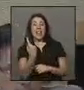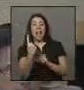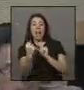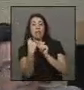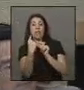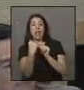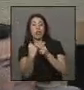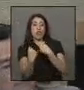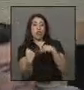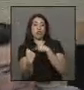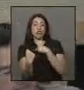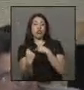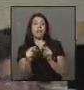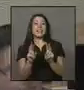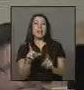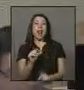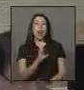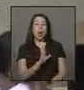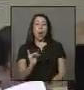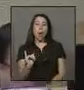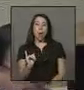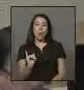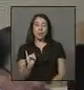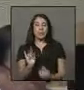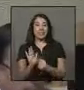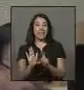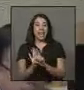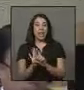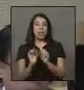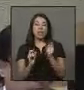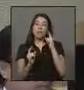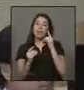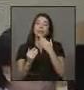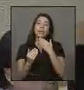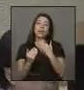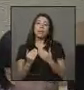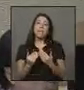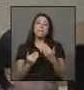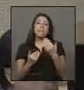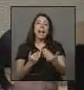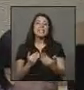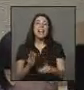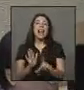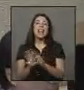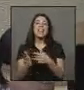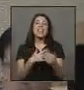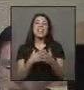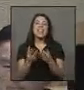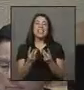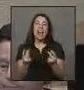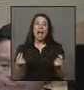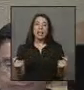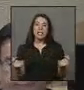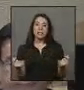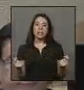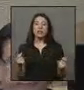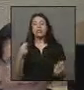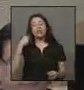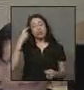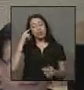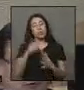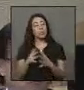materia de lobby. La ley del lobby puede ser considerada como una extensión de la ley de transparencia, y desde ese punto de vista yo